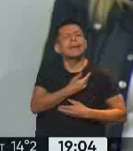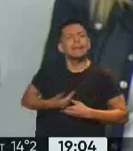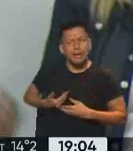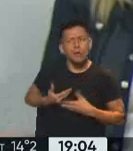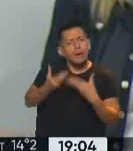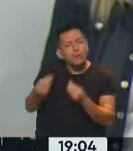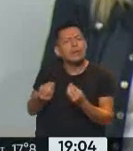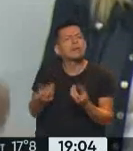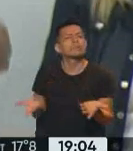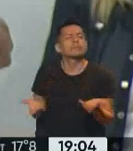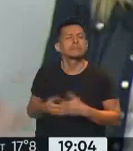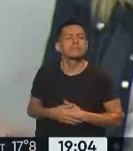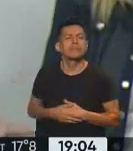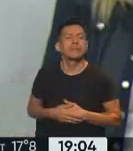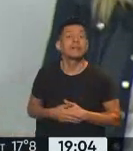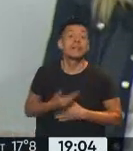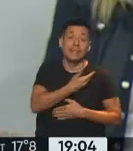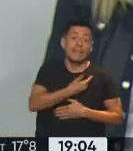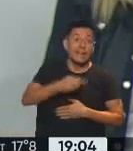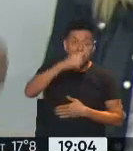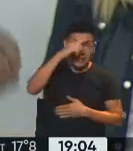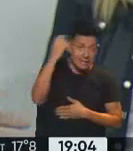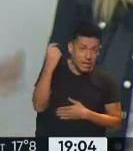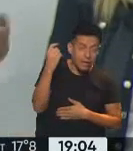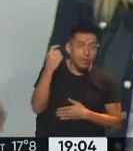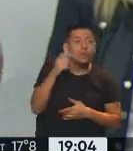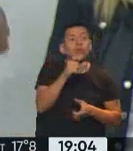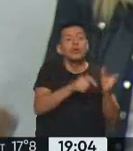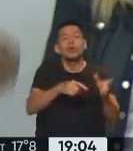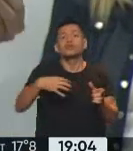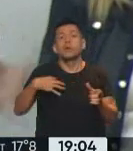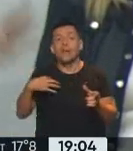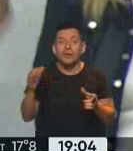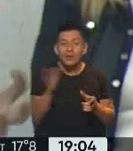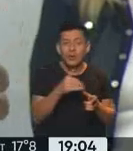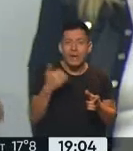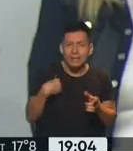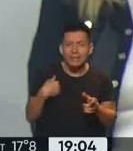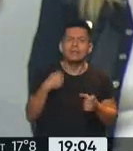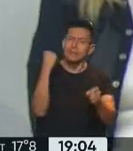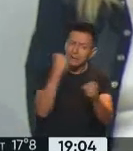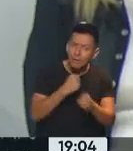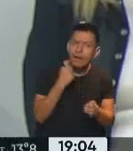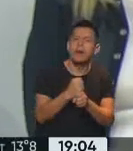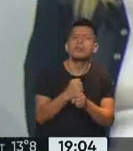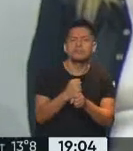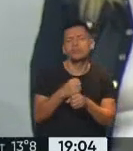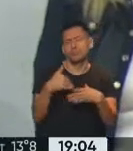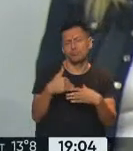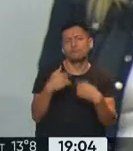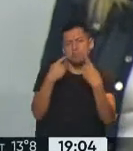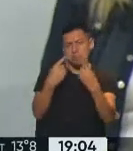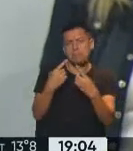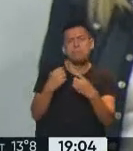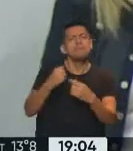presente? Porque en tanto el Estado y los ciudadanos y ciudadanas argentinas que trabajan reconocen la importancia de tener